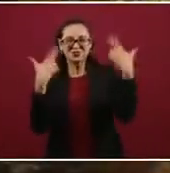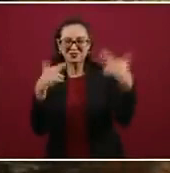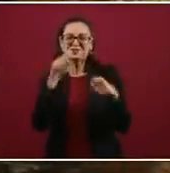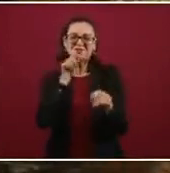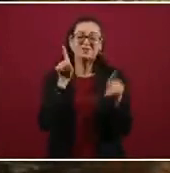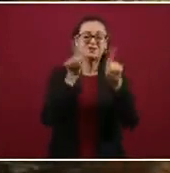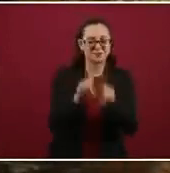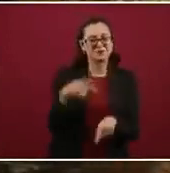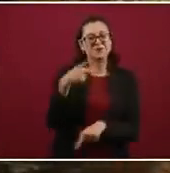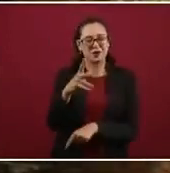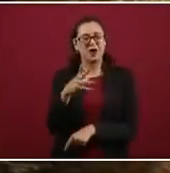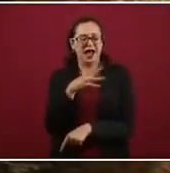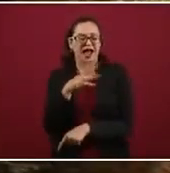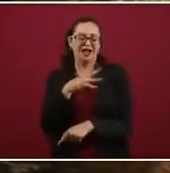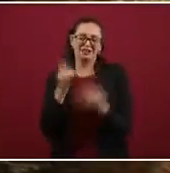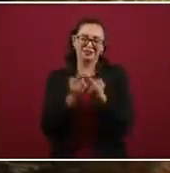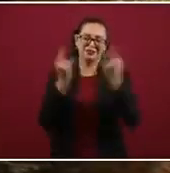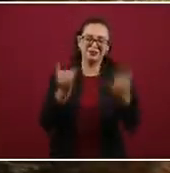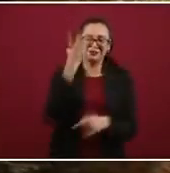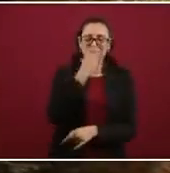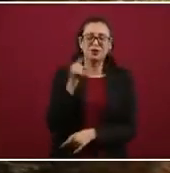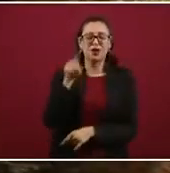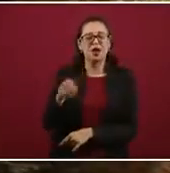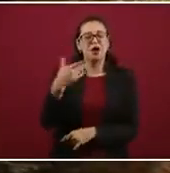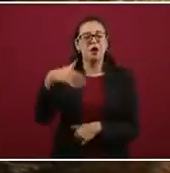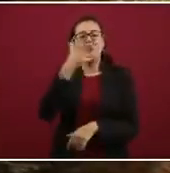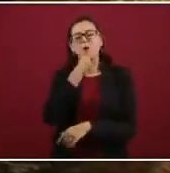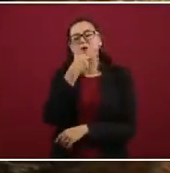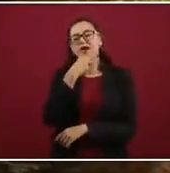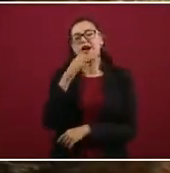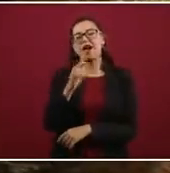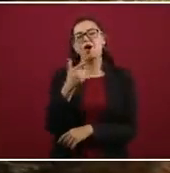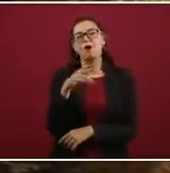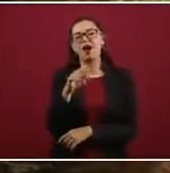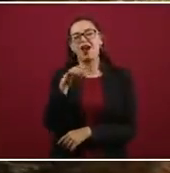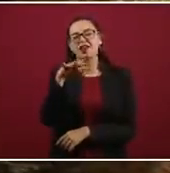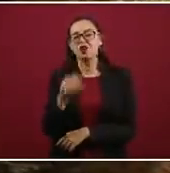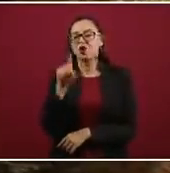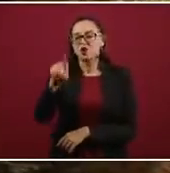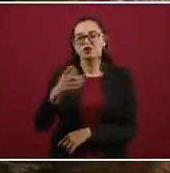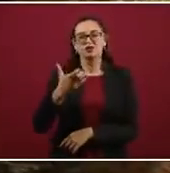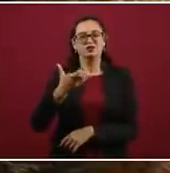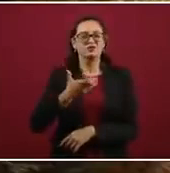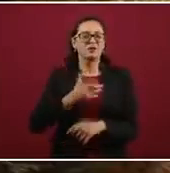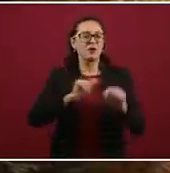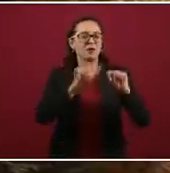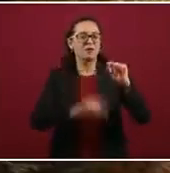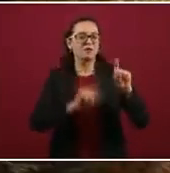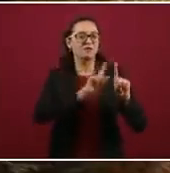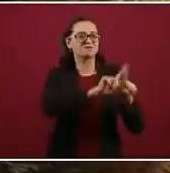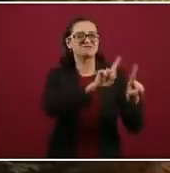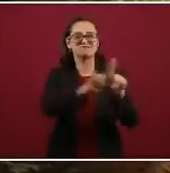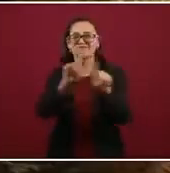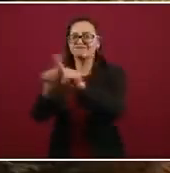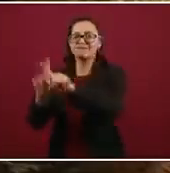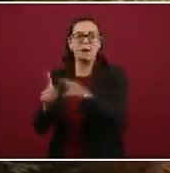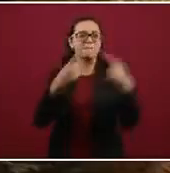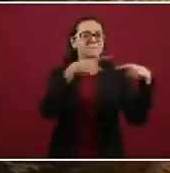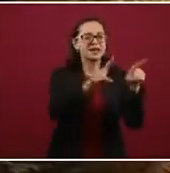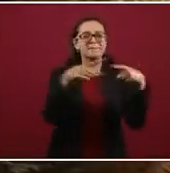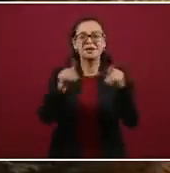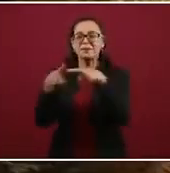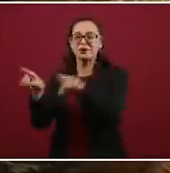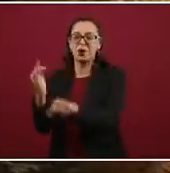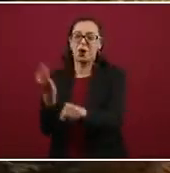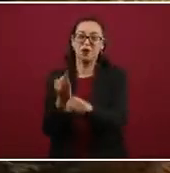documental muy bello del desaparecido Eugenio Polgovsky que habla sobre eso. Todos los zócalos, todos los méxicos que ocurren de manera simultánea en este